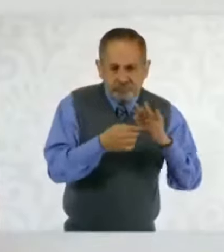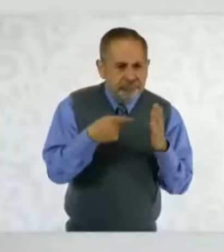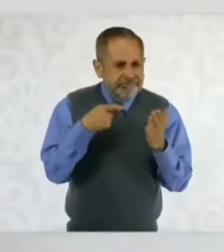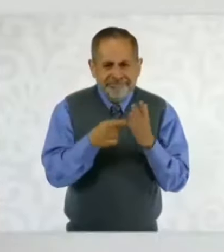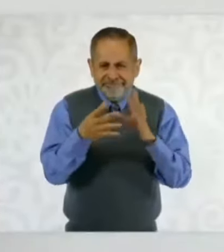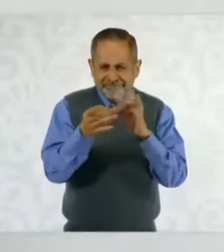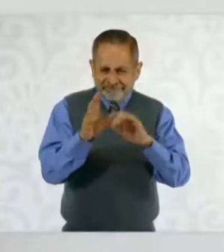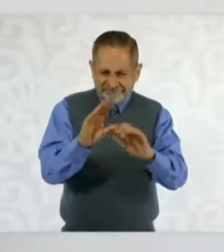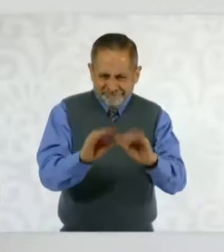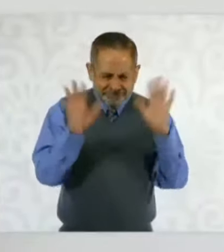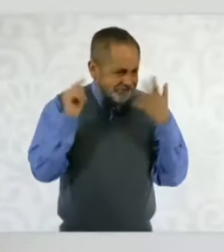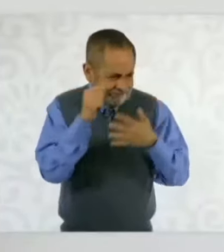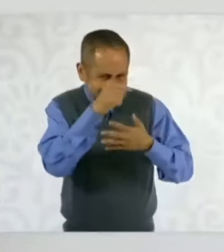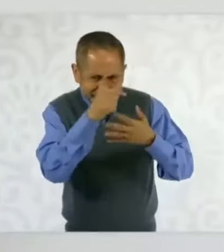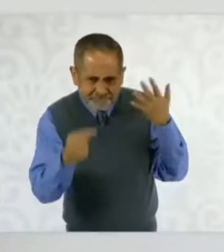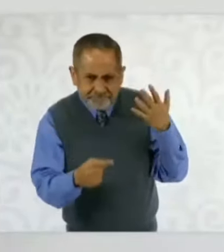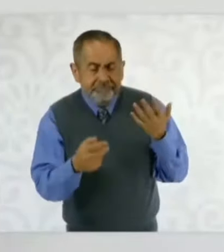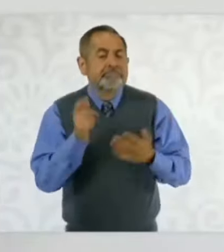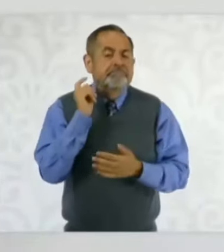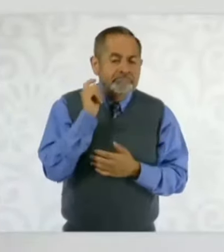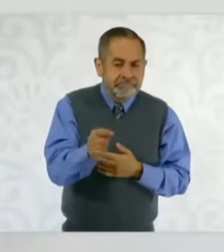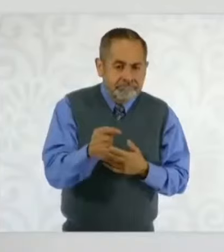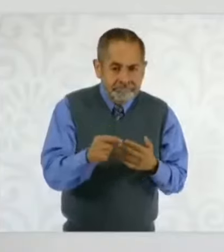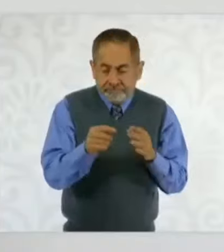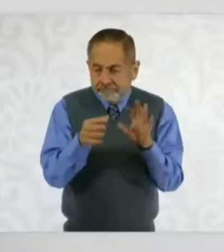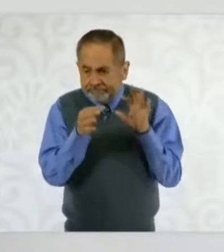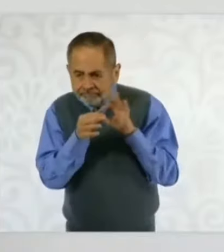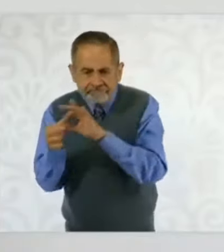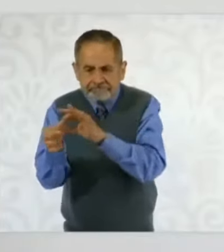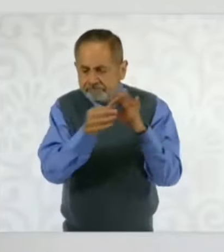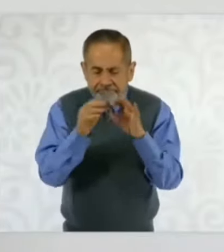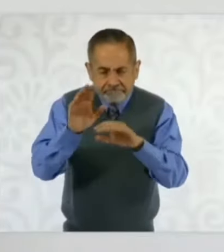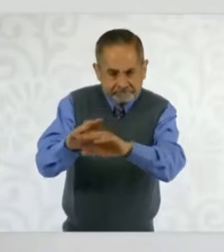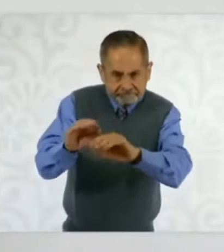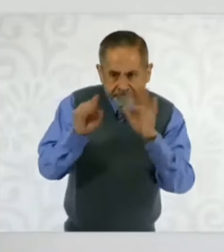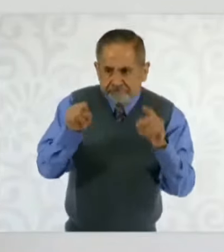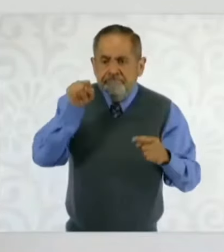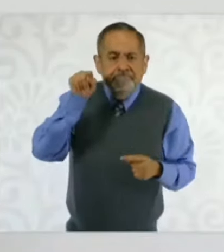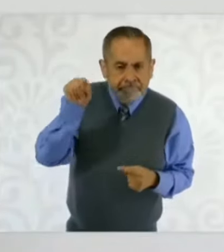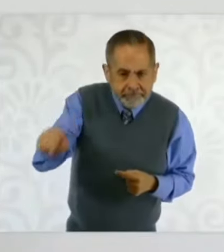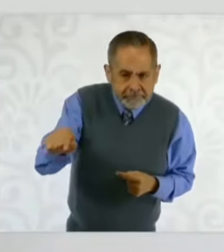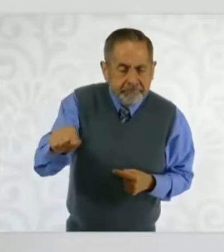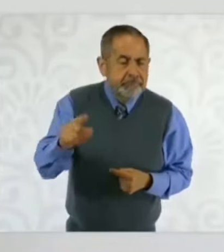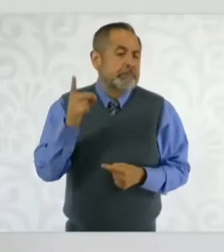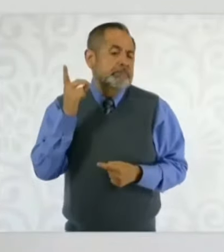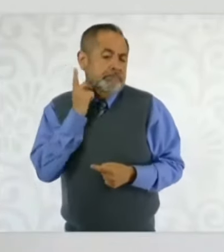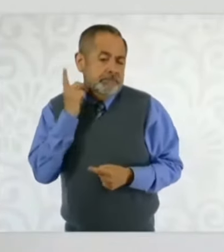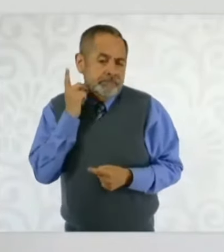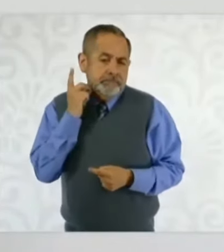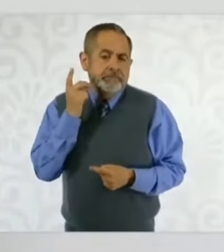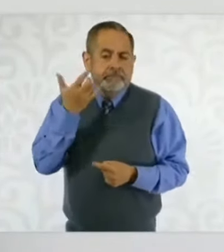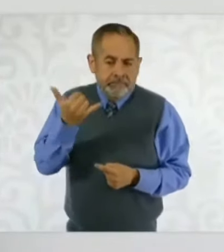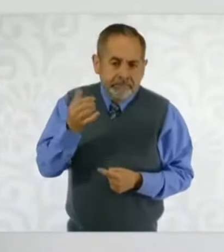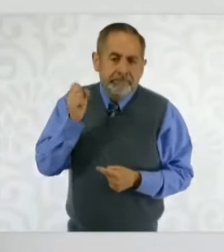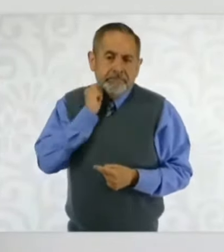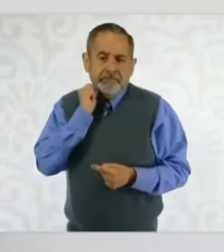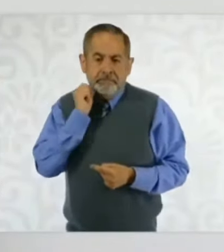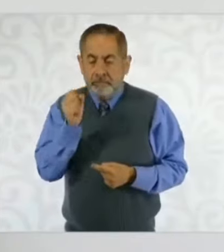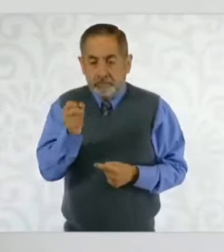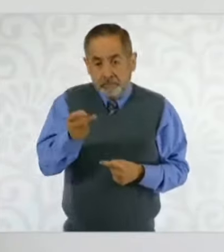procedimiento complejo que vincula, que conecta y articula al Congreso de la Unión a través de